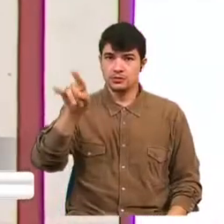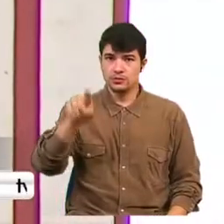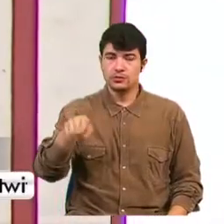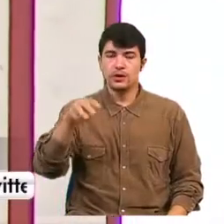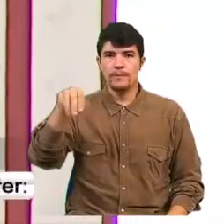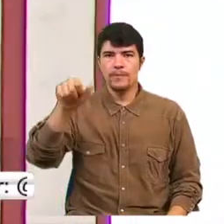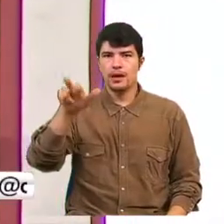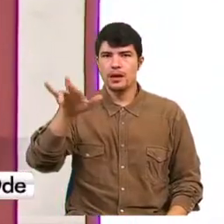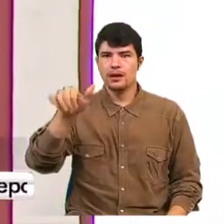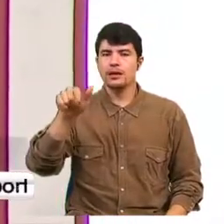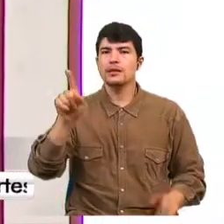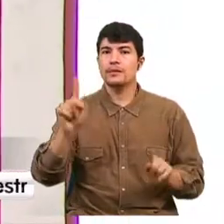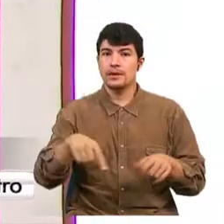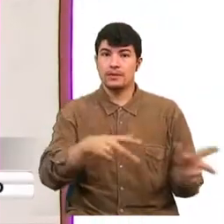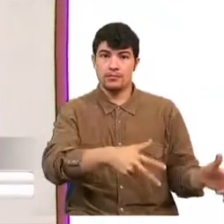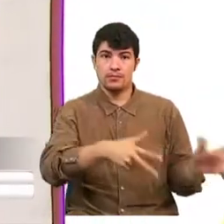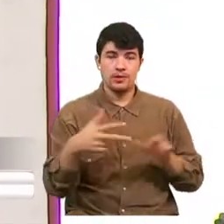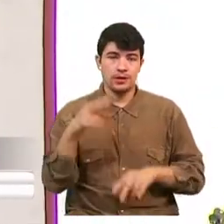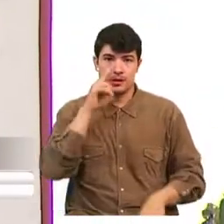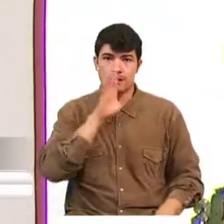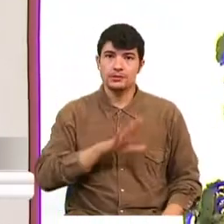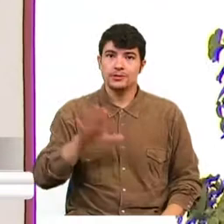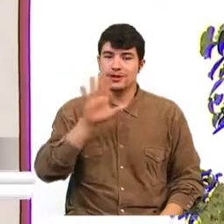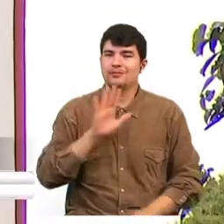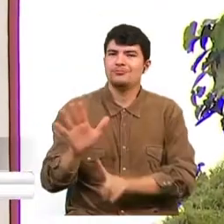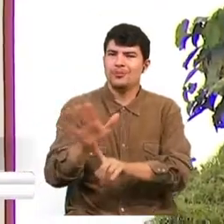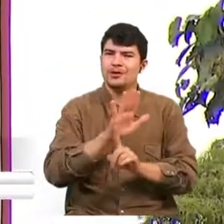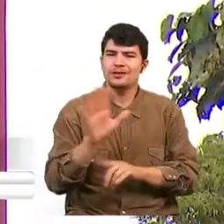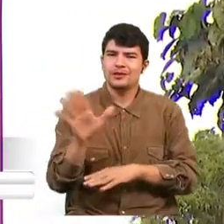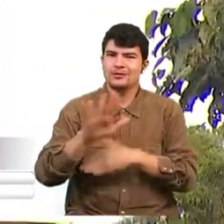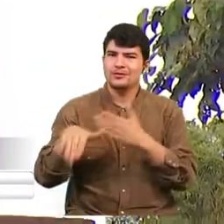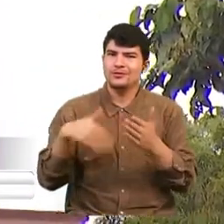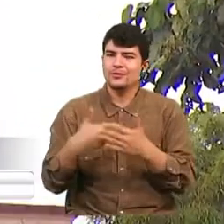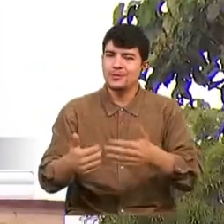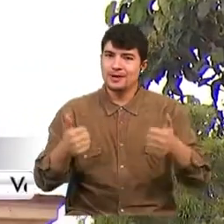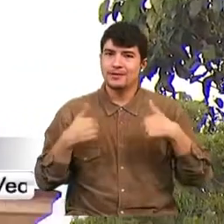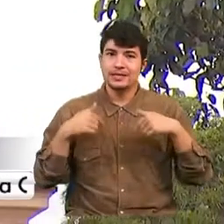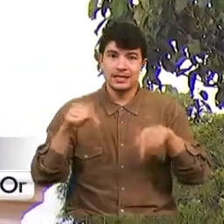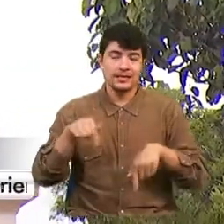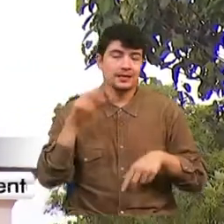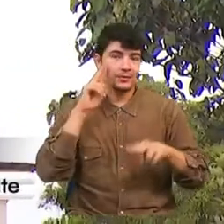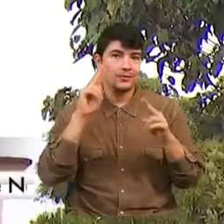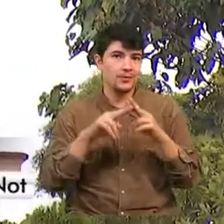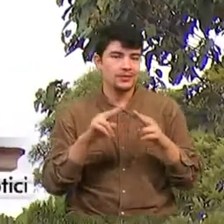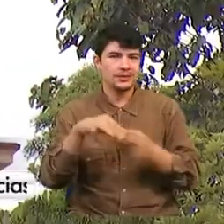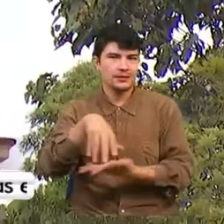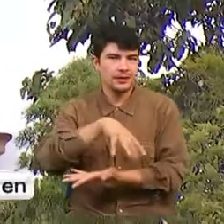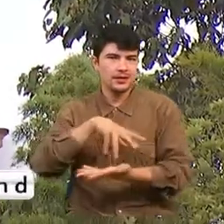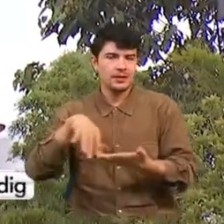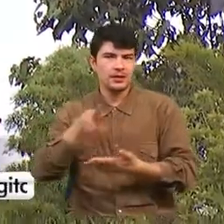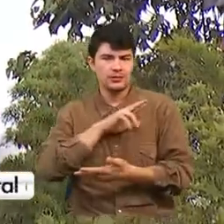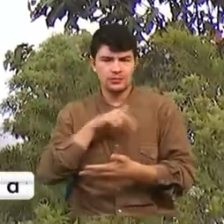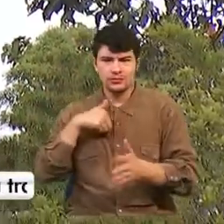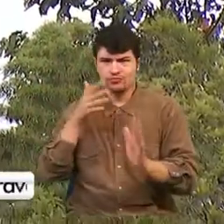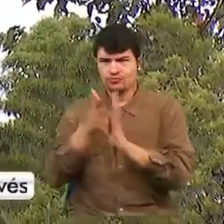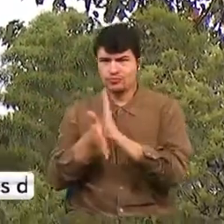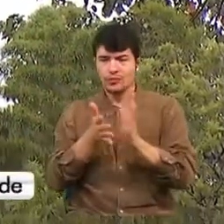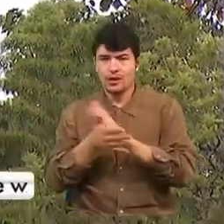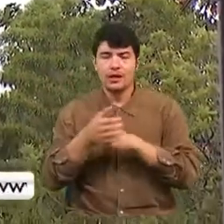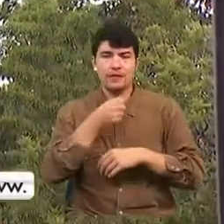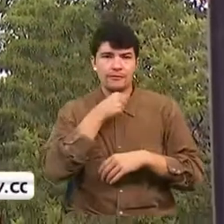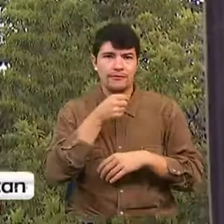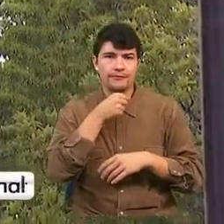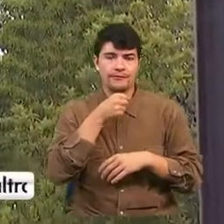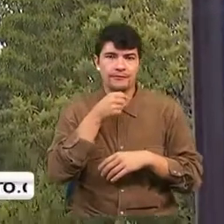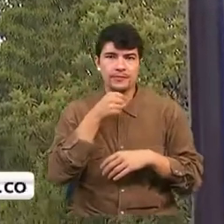al igual que el municipio de Puente Nacional. A esta hora vamos a retomar las informaciones y vamos a retomar nuestra información más importante